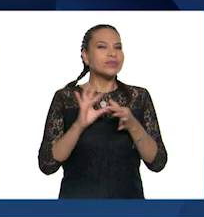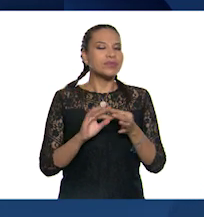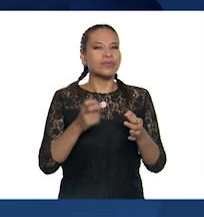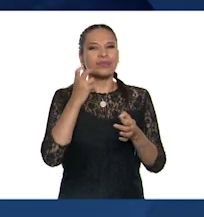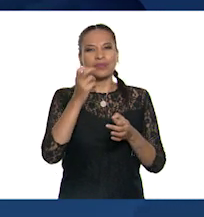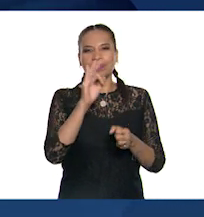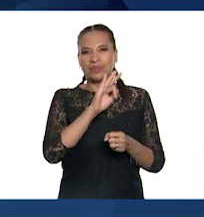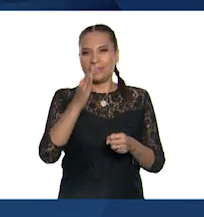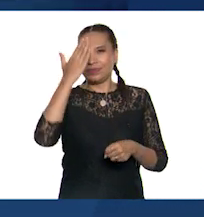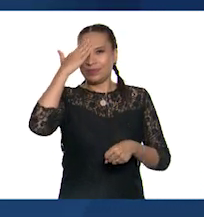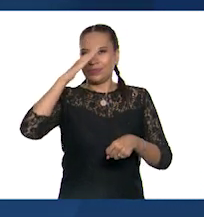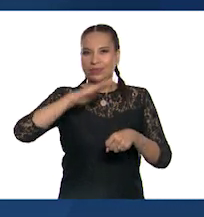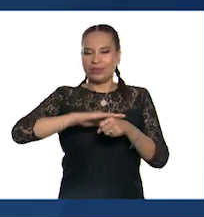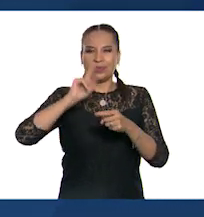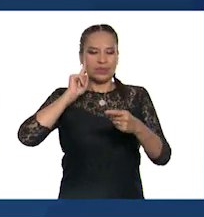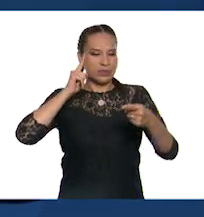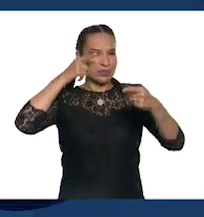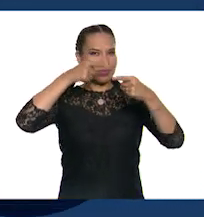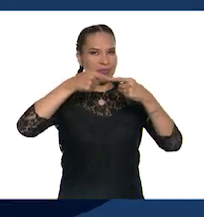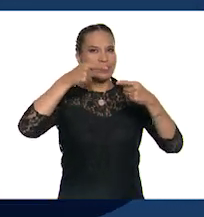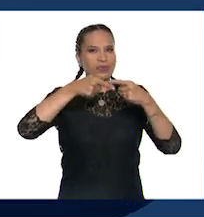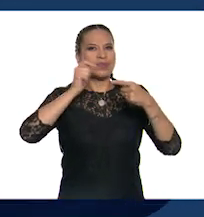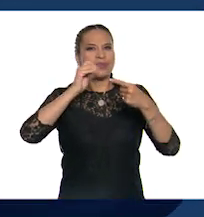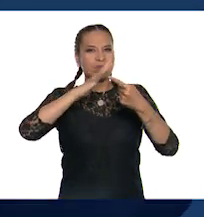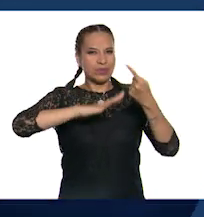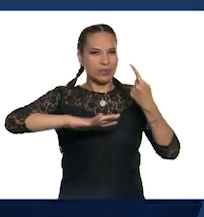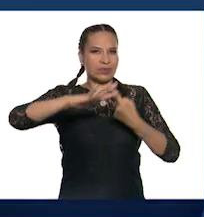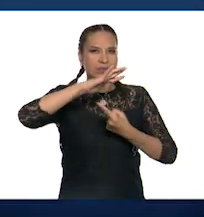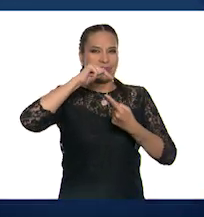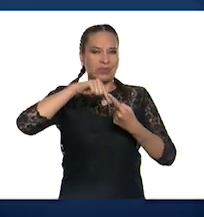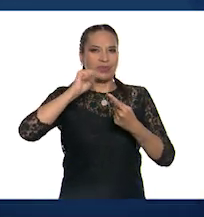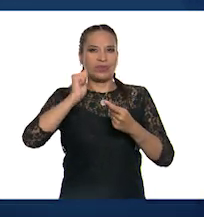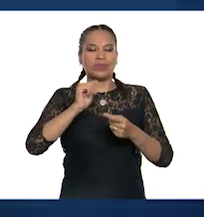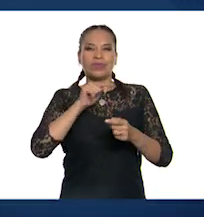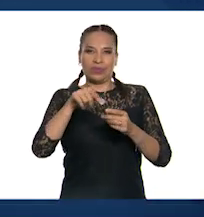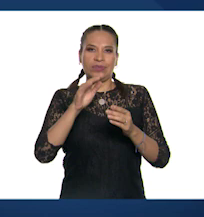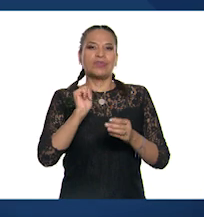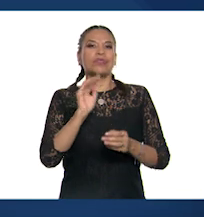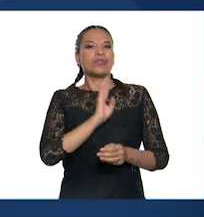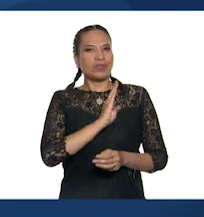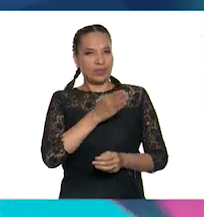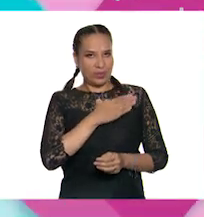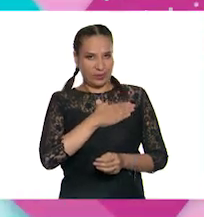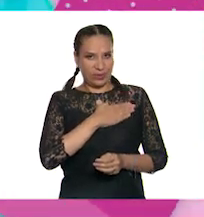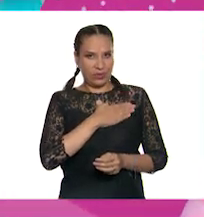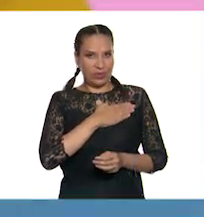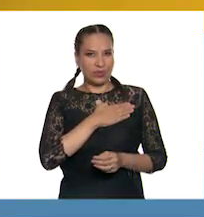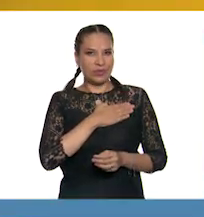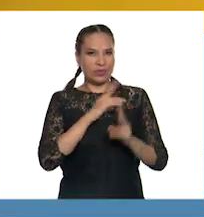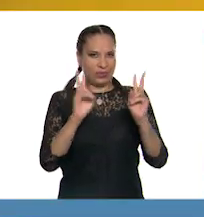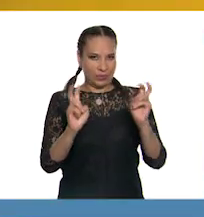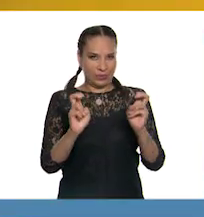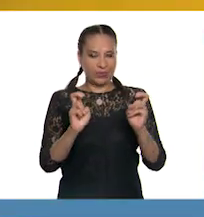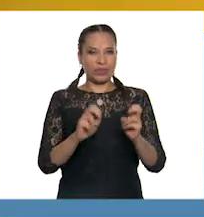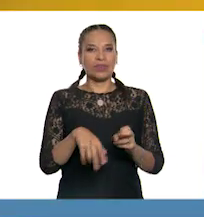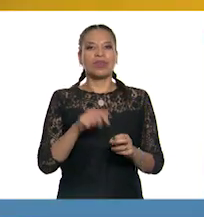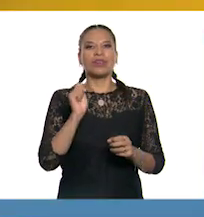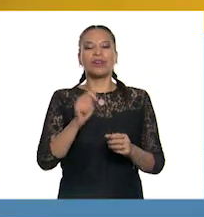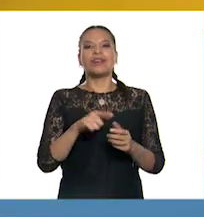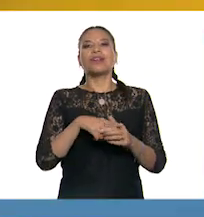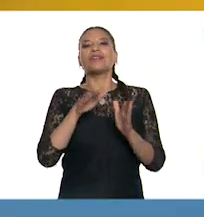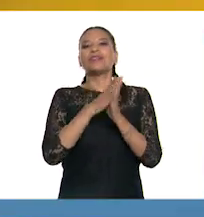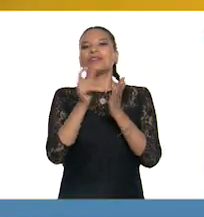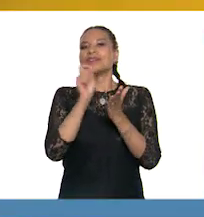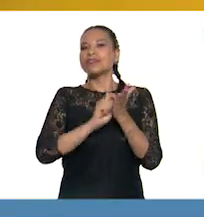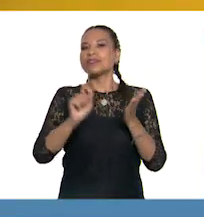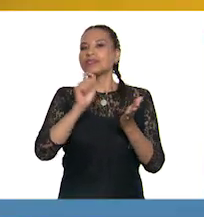esa fecha desde la perspectiva de uno de los ámbitos de nuestra asignatura de lengua materna, español, el de la